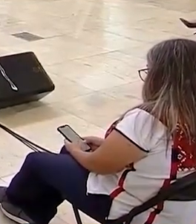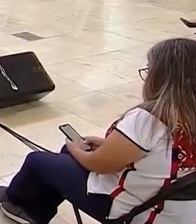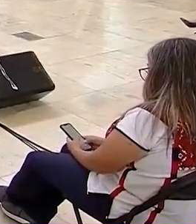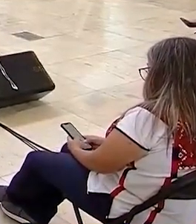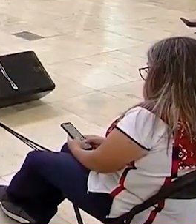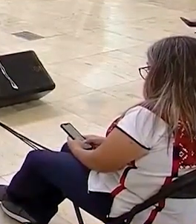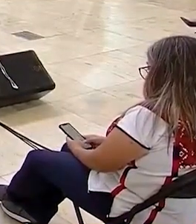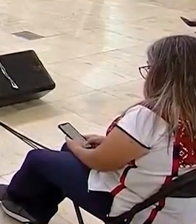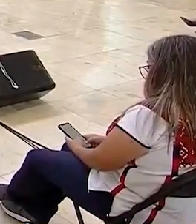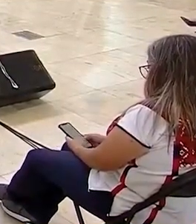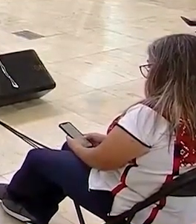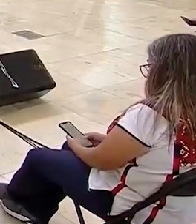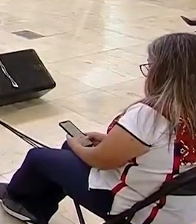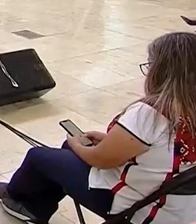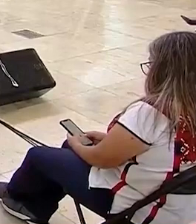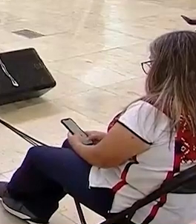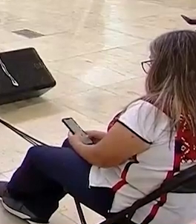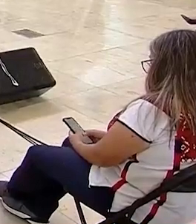esta ocasión